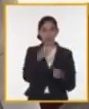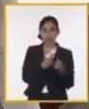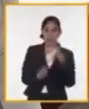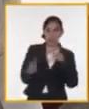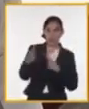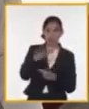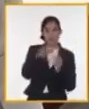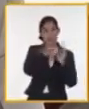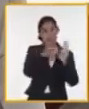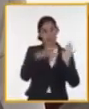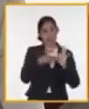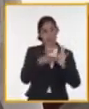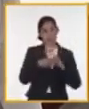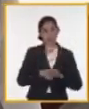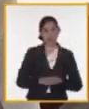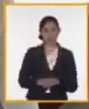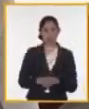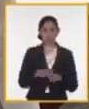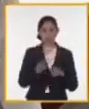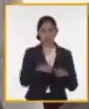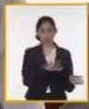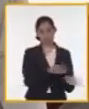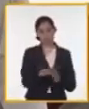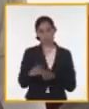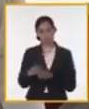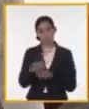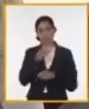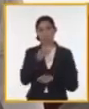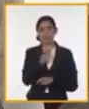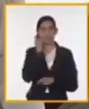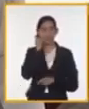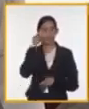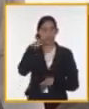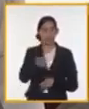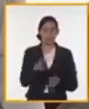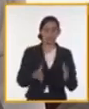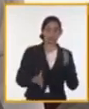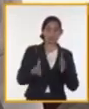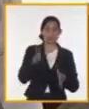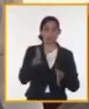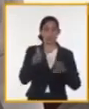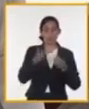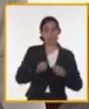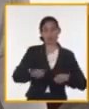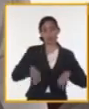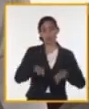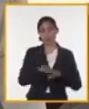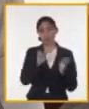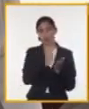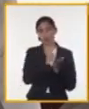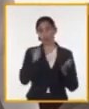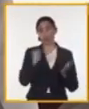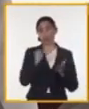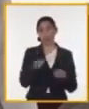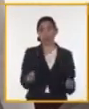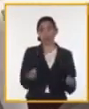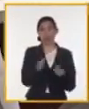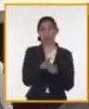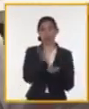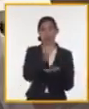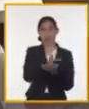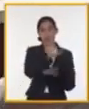estas asignaturas. En el caso también de esta etapa, vamos a estar logrando ya de conjunto con las instituciones